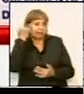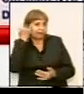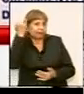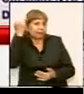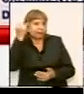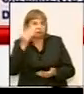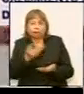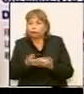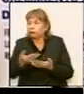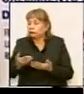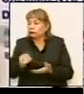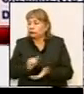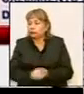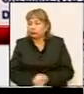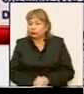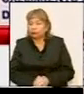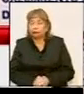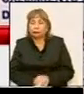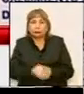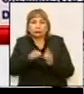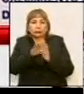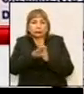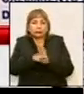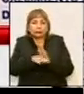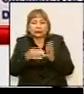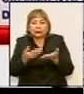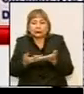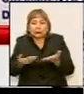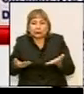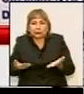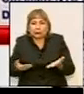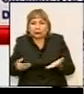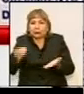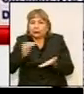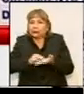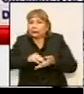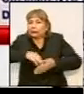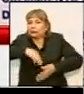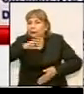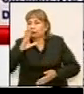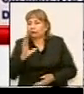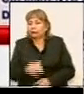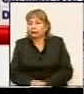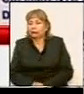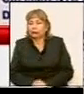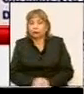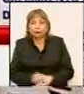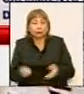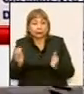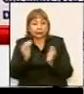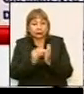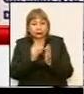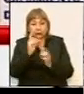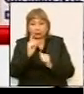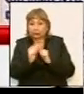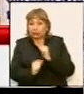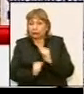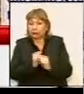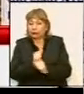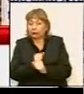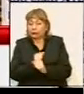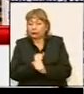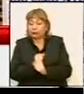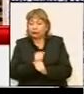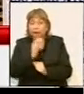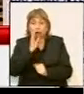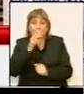creo, la expectativa sería por lo menos mantener algo mucho más cercano a un punto porcentual de aporte cada año que al medio punto